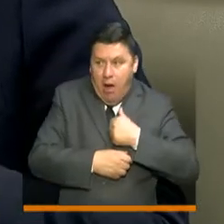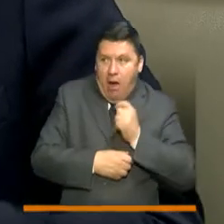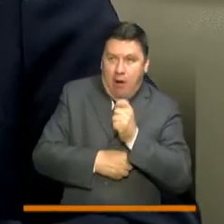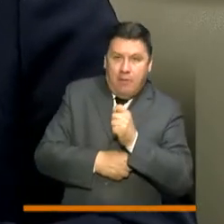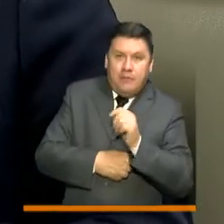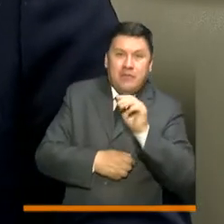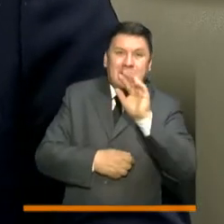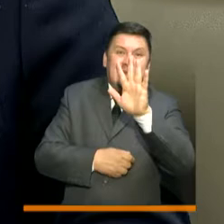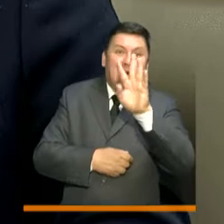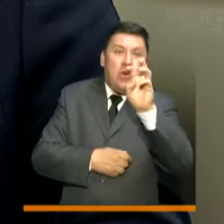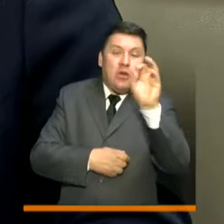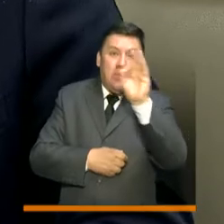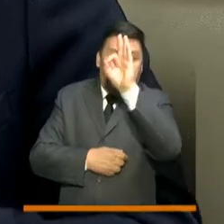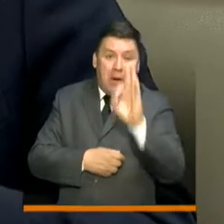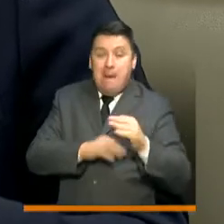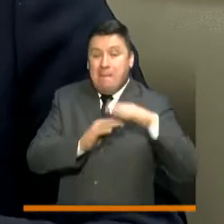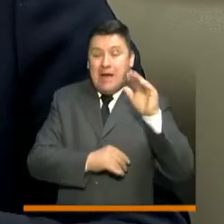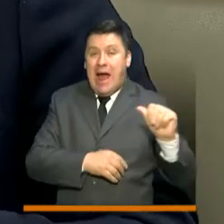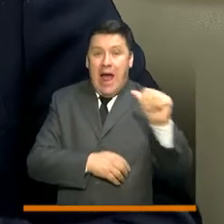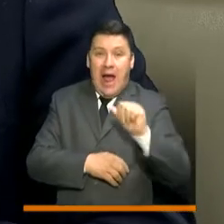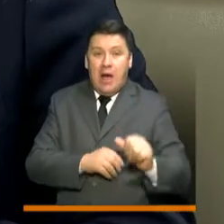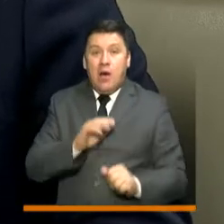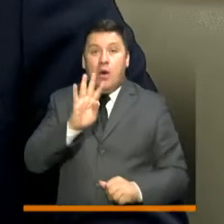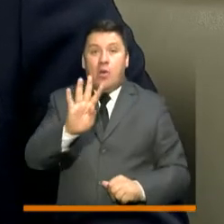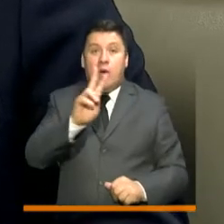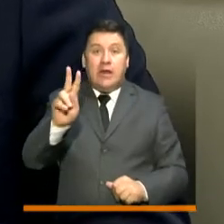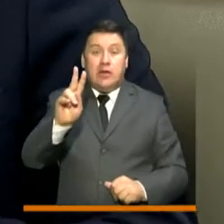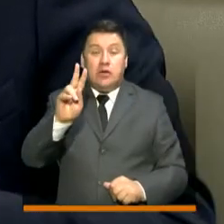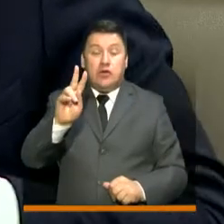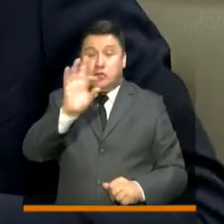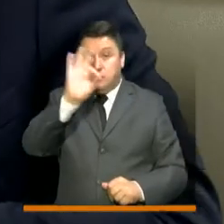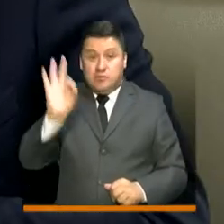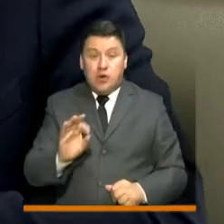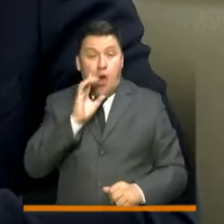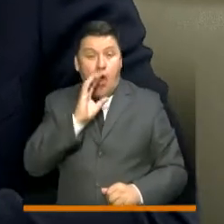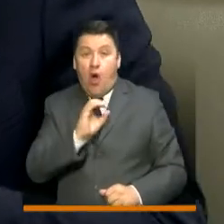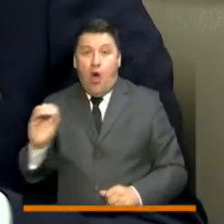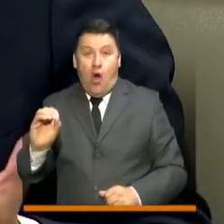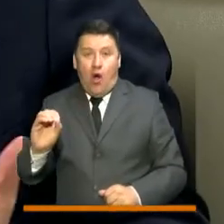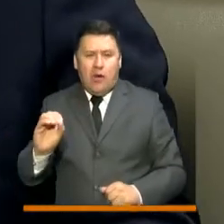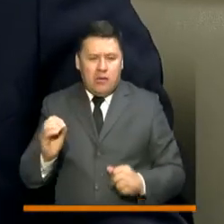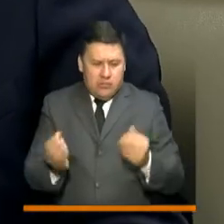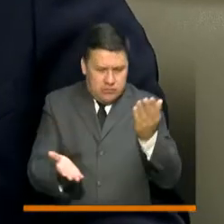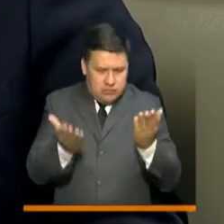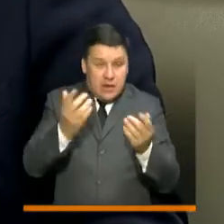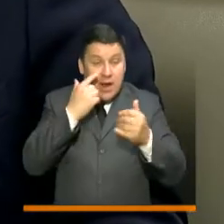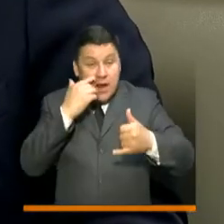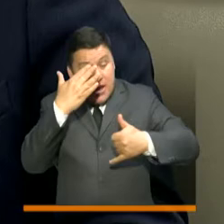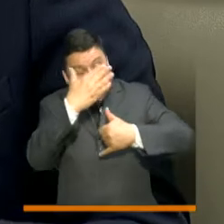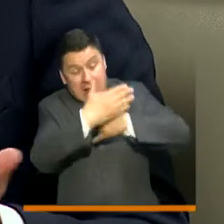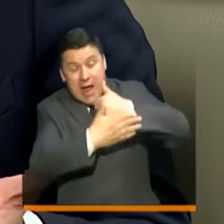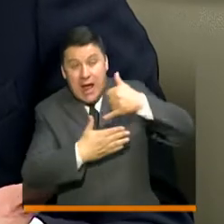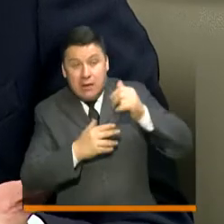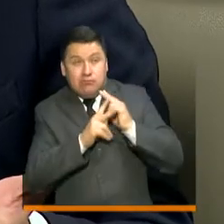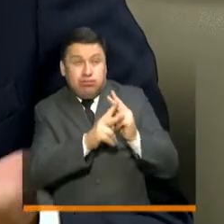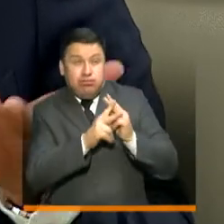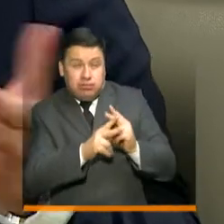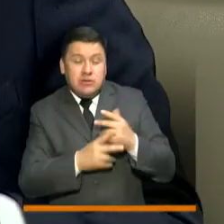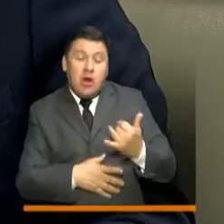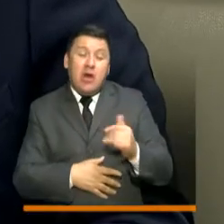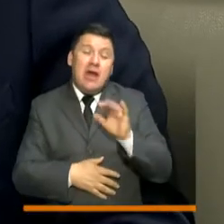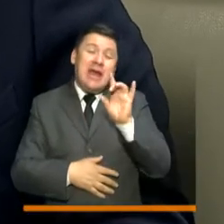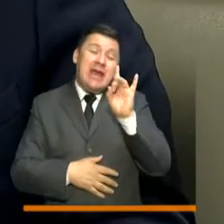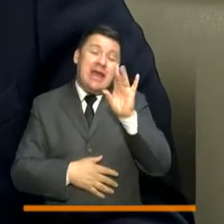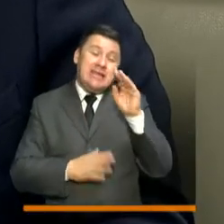58 por ciento son mujeres 42 por ciento son hombres están distribuidos en todo el territorio nacional tenemos más de